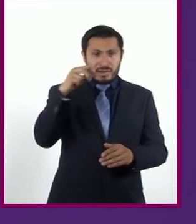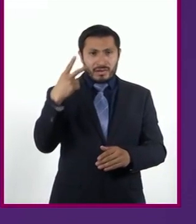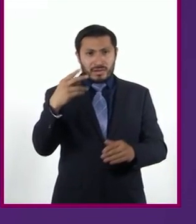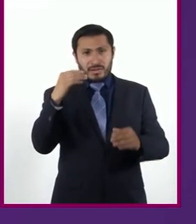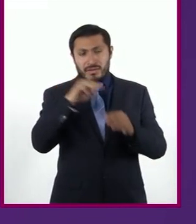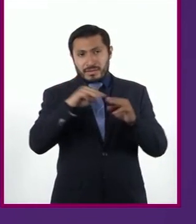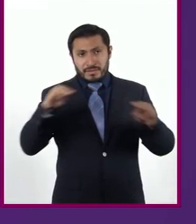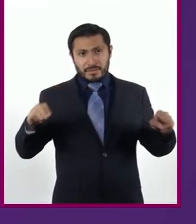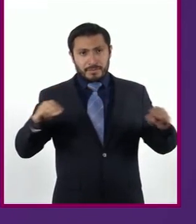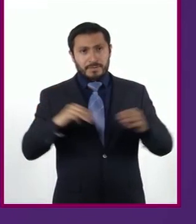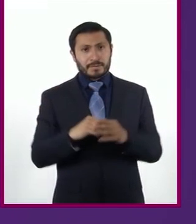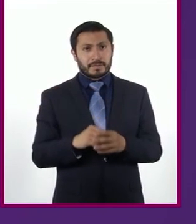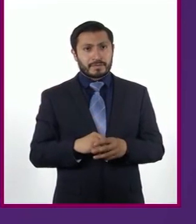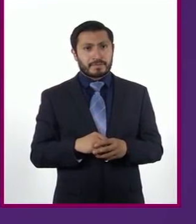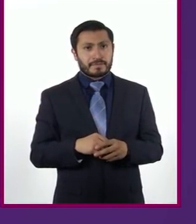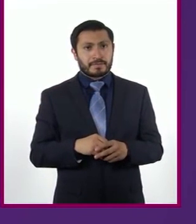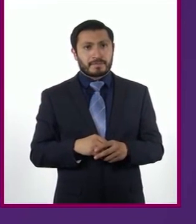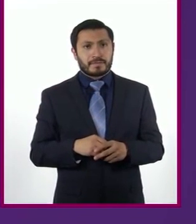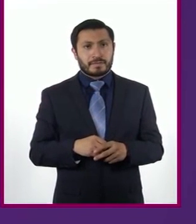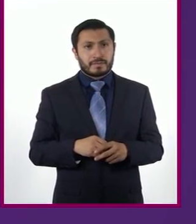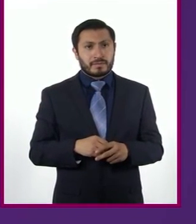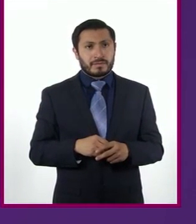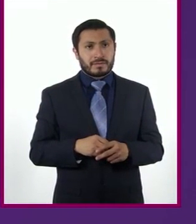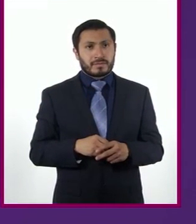4.2 metros.